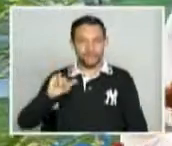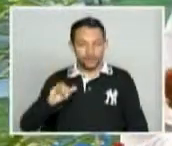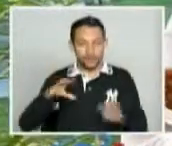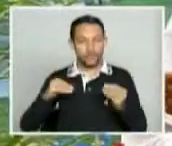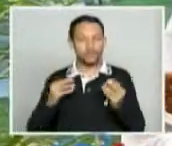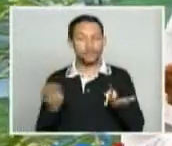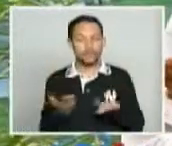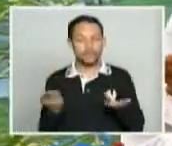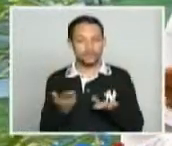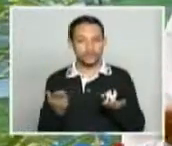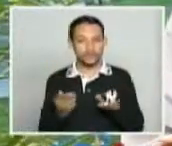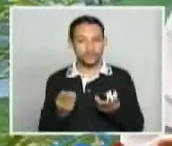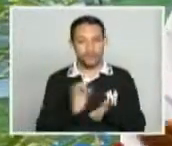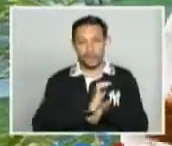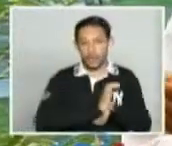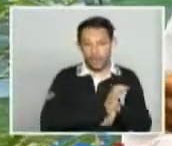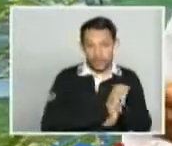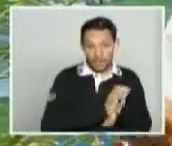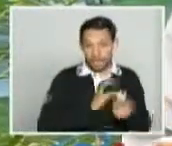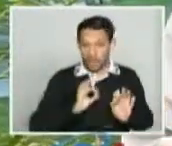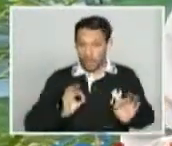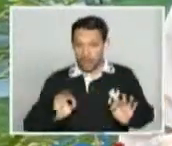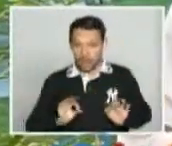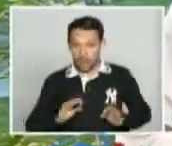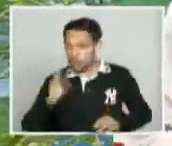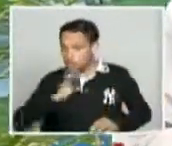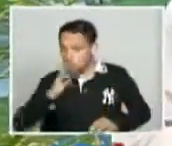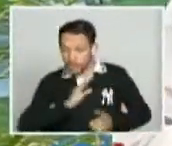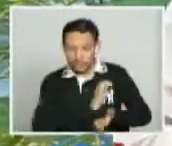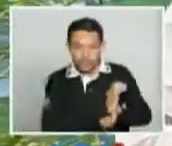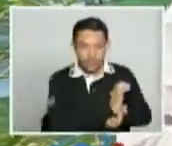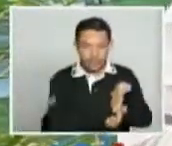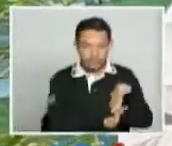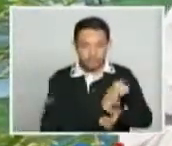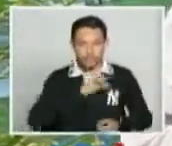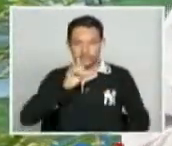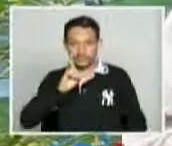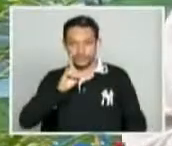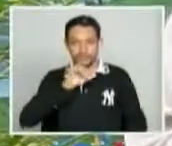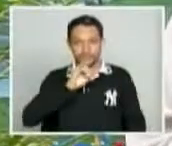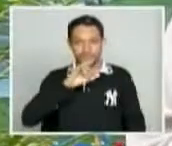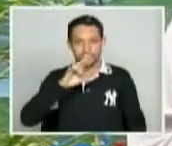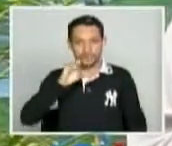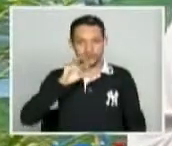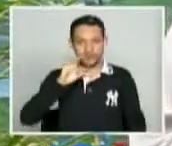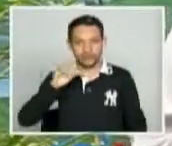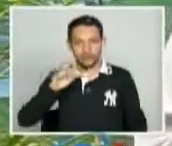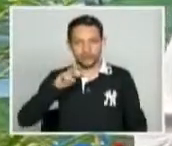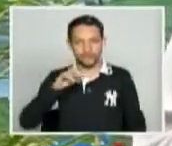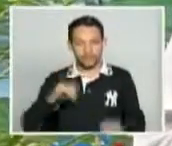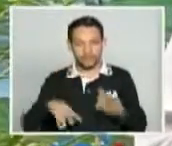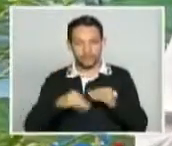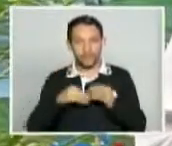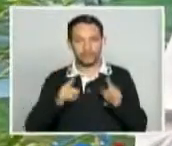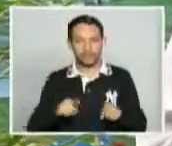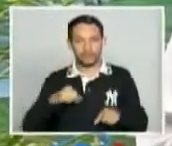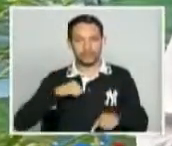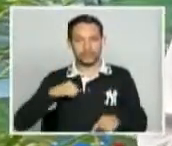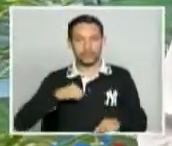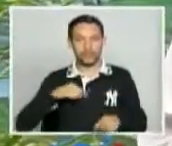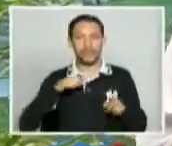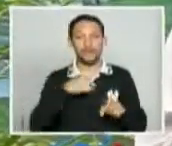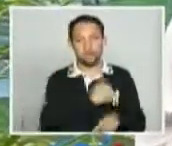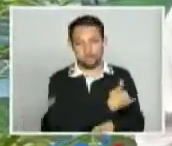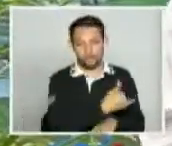ver en DirecTV, por Telecafé, DirecTV tiene Telepacífico y ahí también ustedes